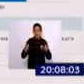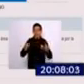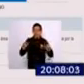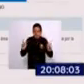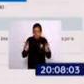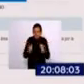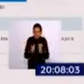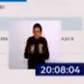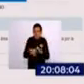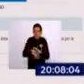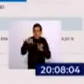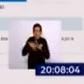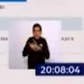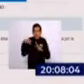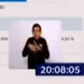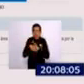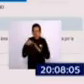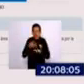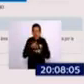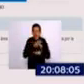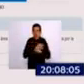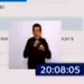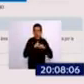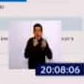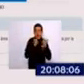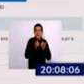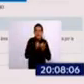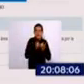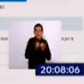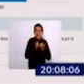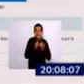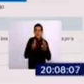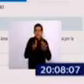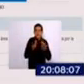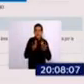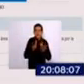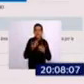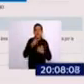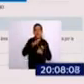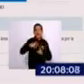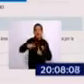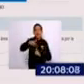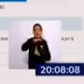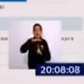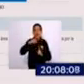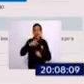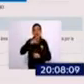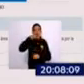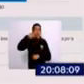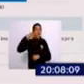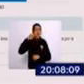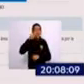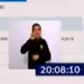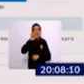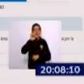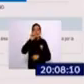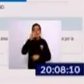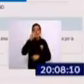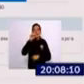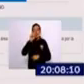de explotación petrolera autorizada por la Asamblea Nacional en el Parque Nacional Yasuní